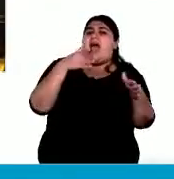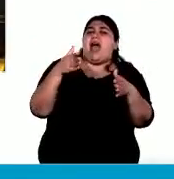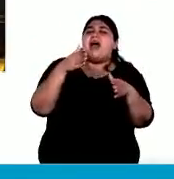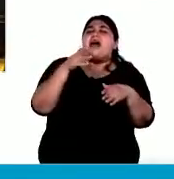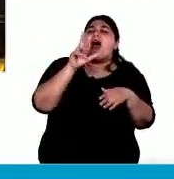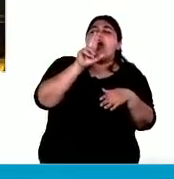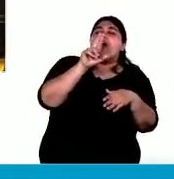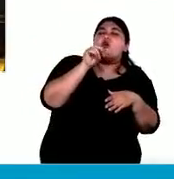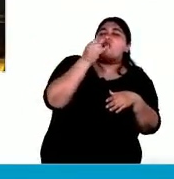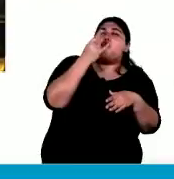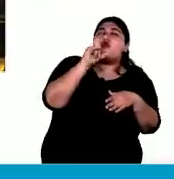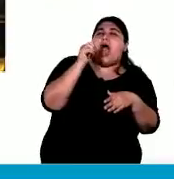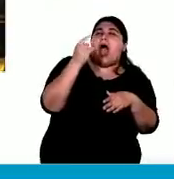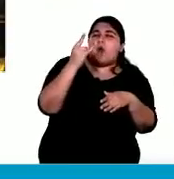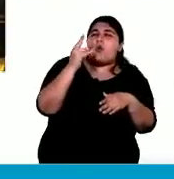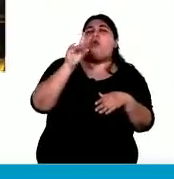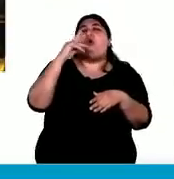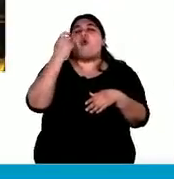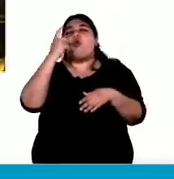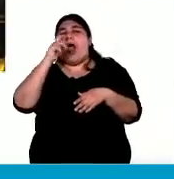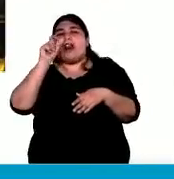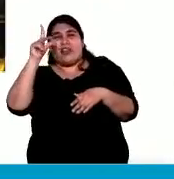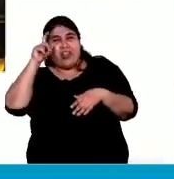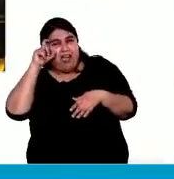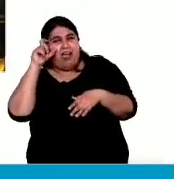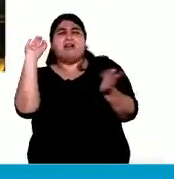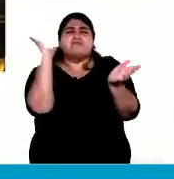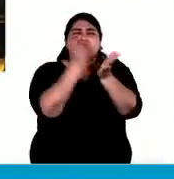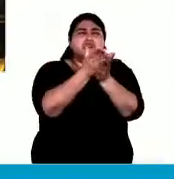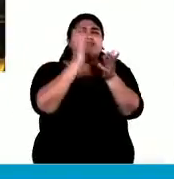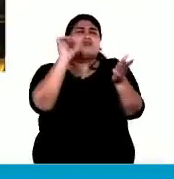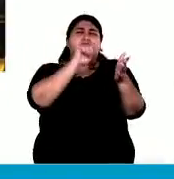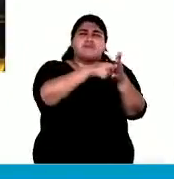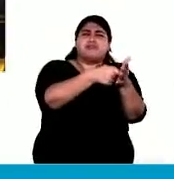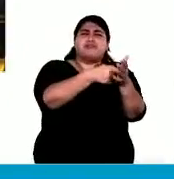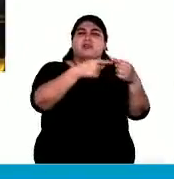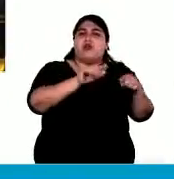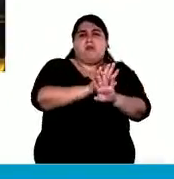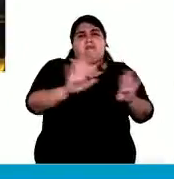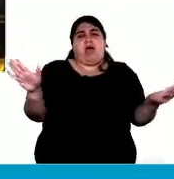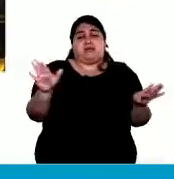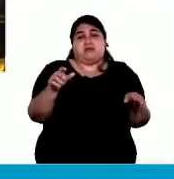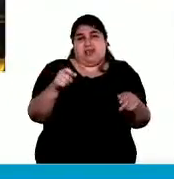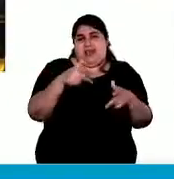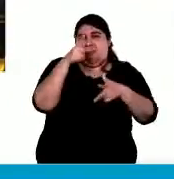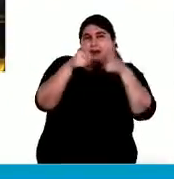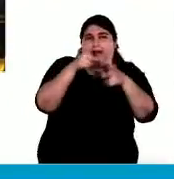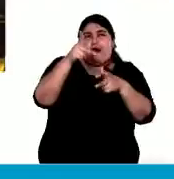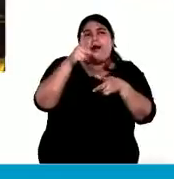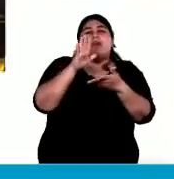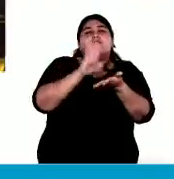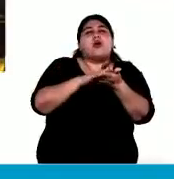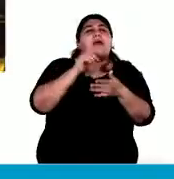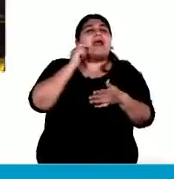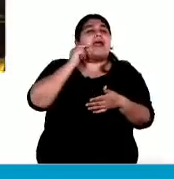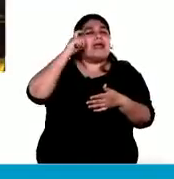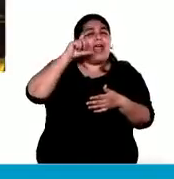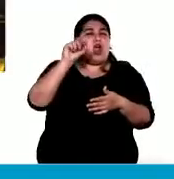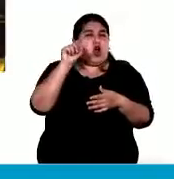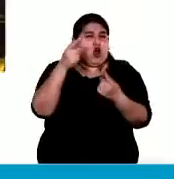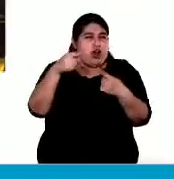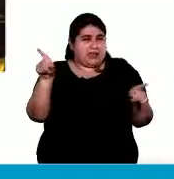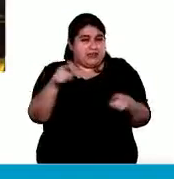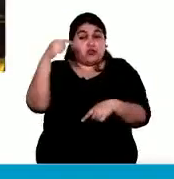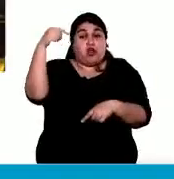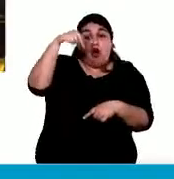rückauf el de la mano dura el de la represión y por último y para terminar citando al león gieco digo lo que hoy